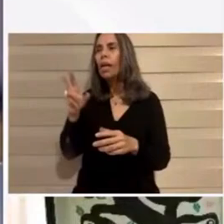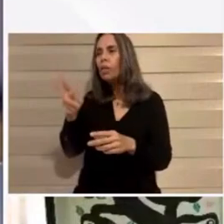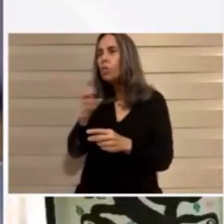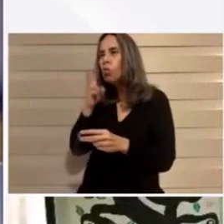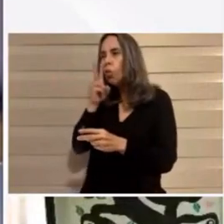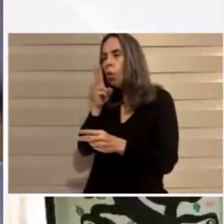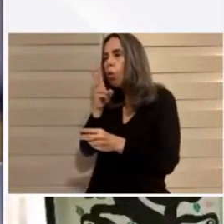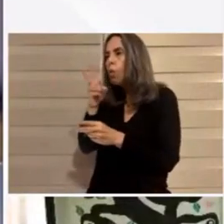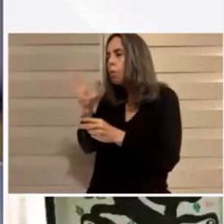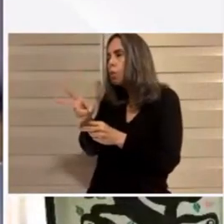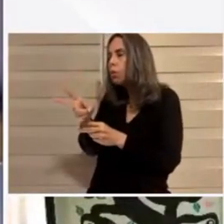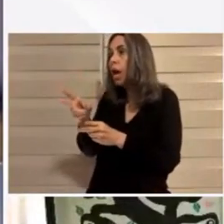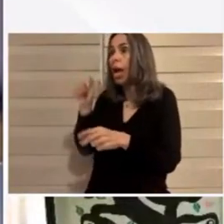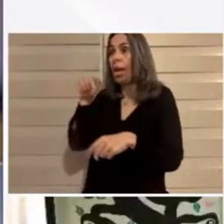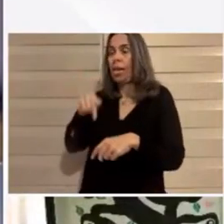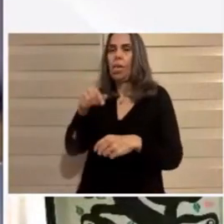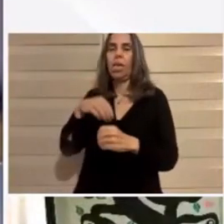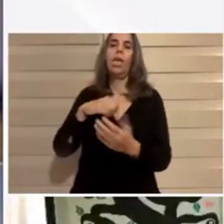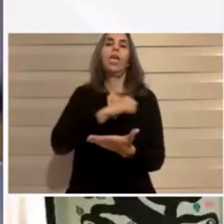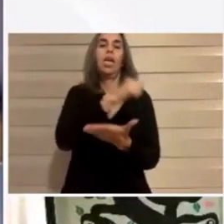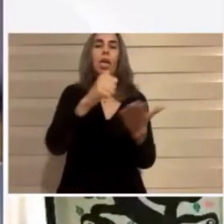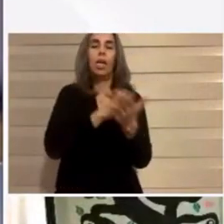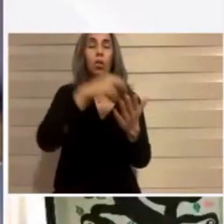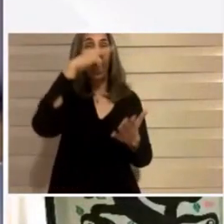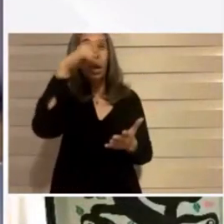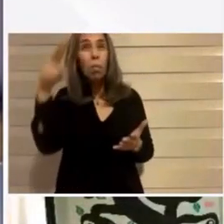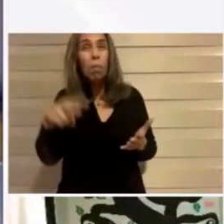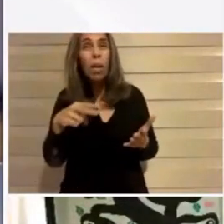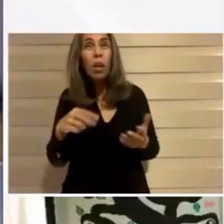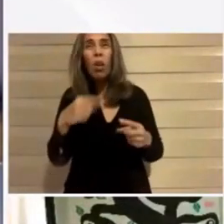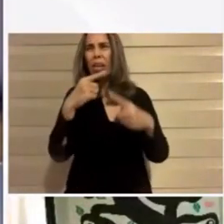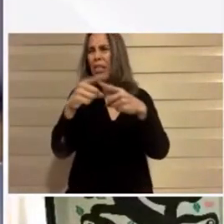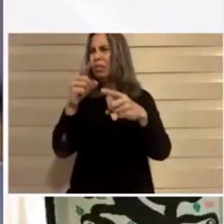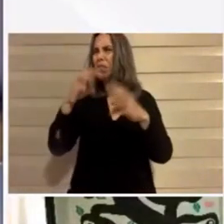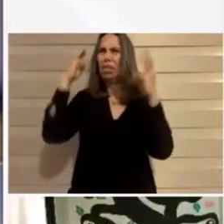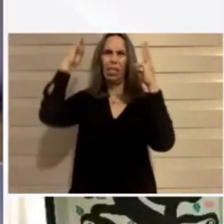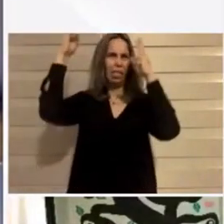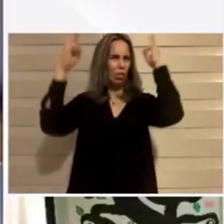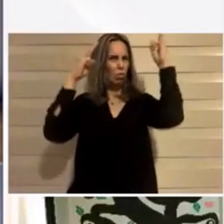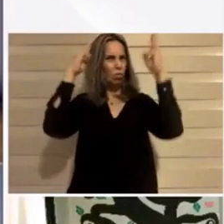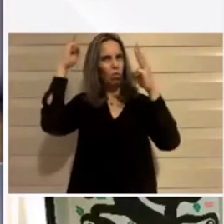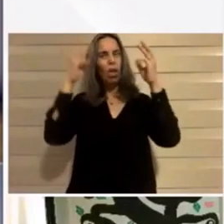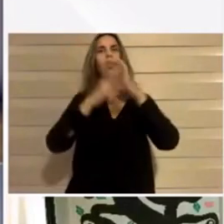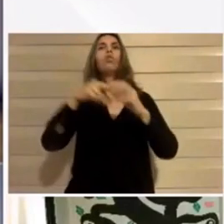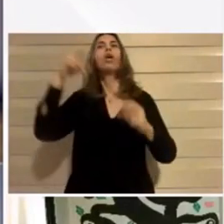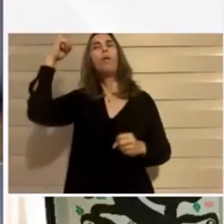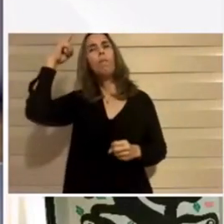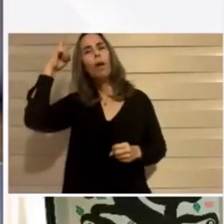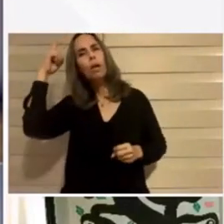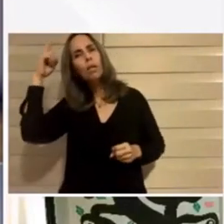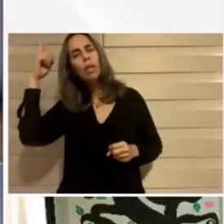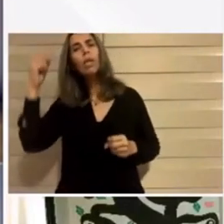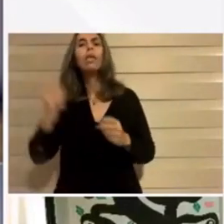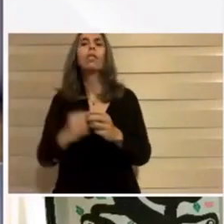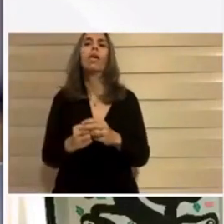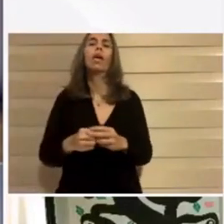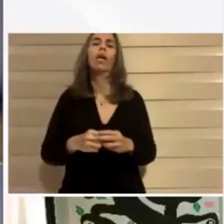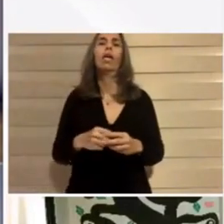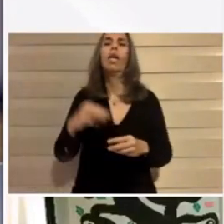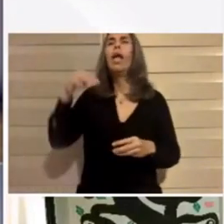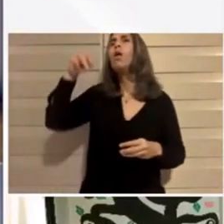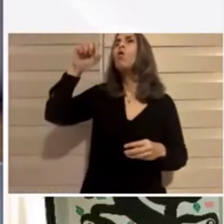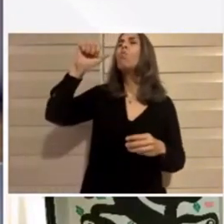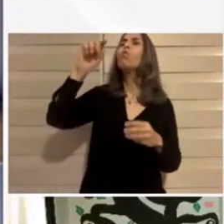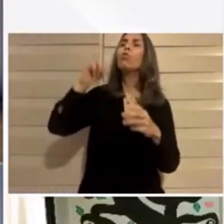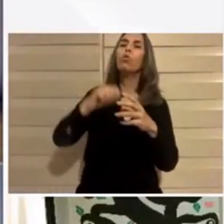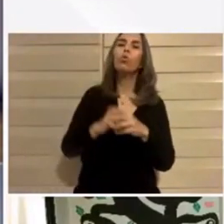tenemos museos fabulosos. Lucina acaba de mencionar el Palacio de Bellas Artes, pero también está el Museo de la Charrería, pero también está el